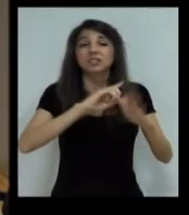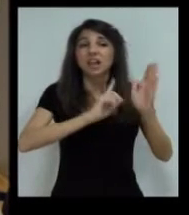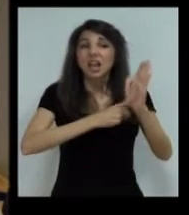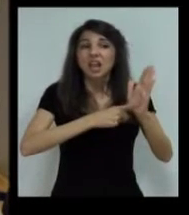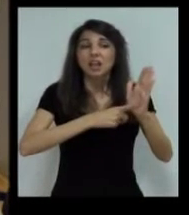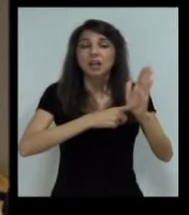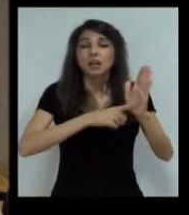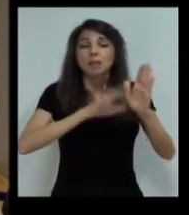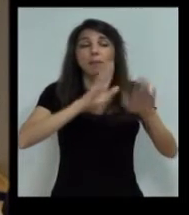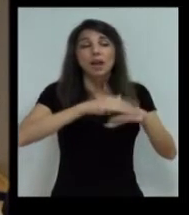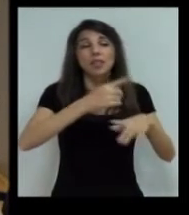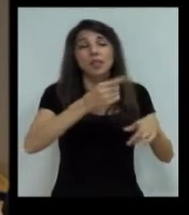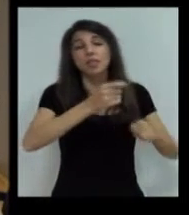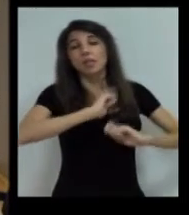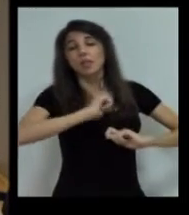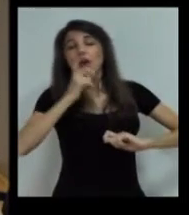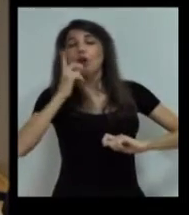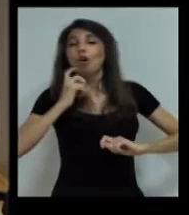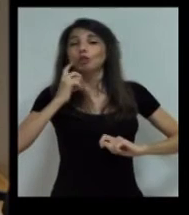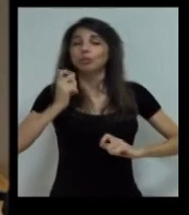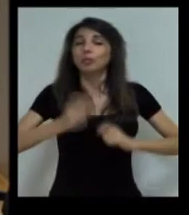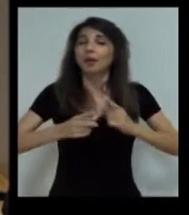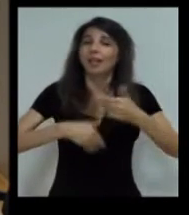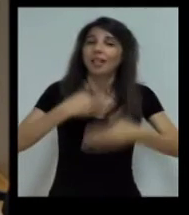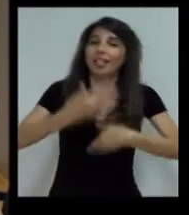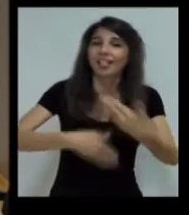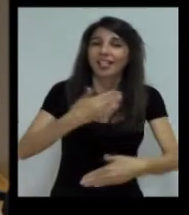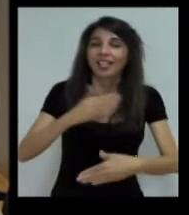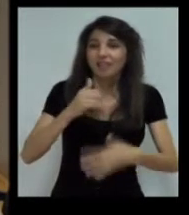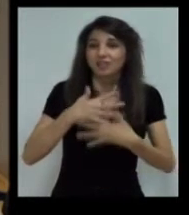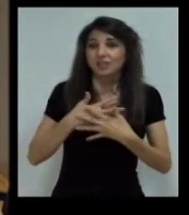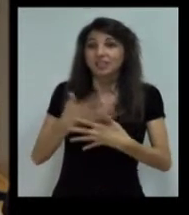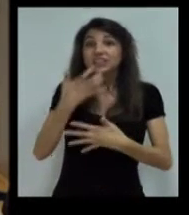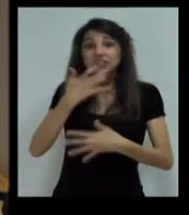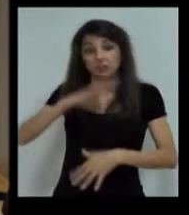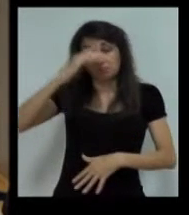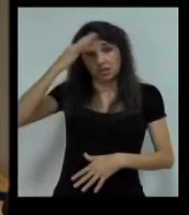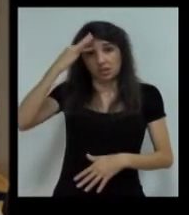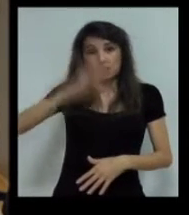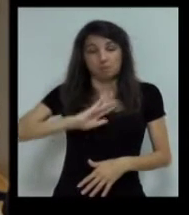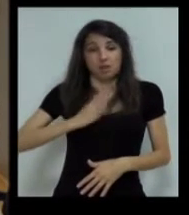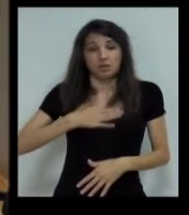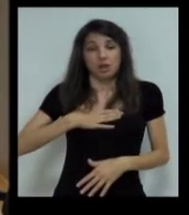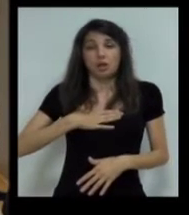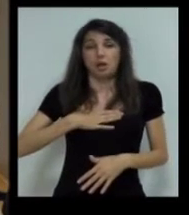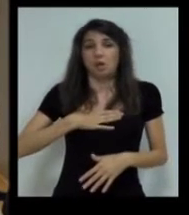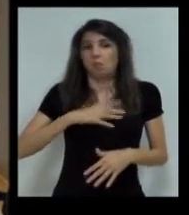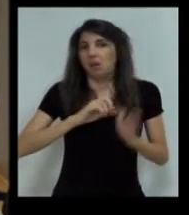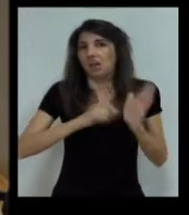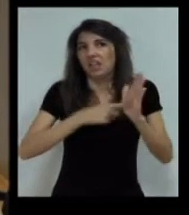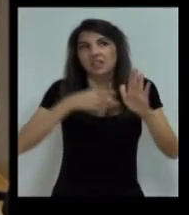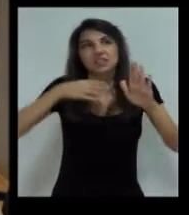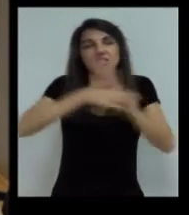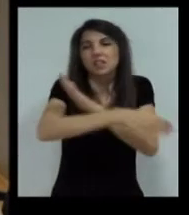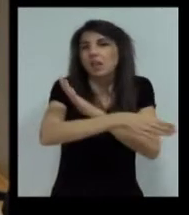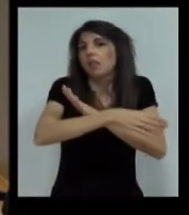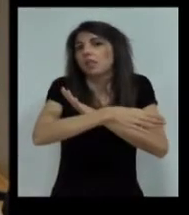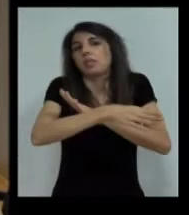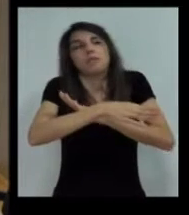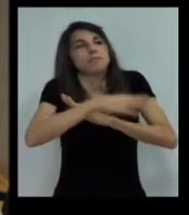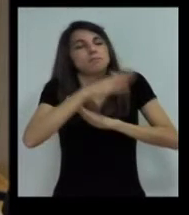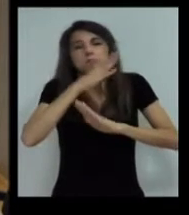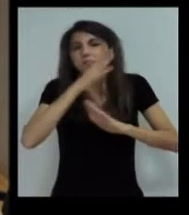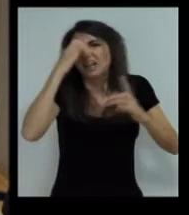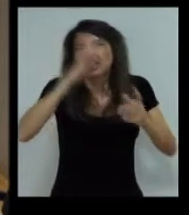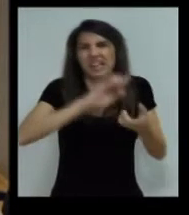final hay una voluntad real. Yo creo que si mañana cambiara la ley de accesibilidad o la obligación que nos imponen las privadas de